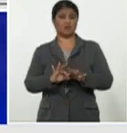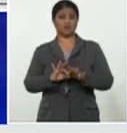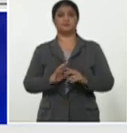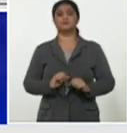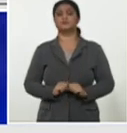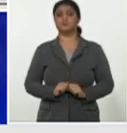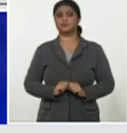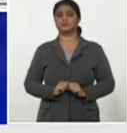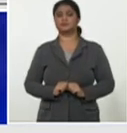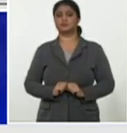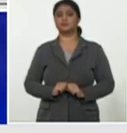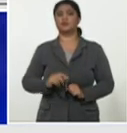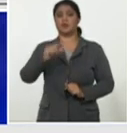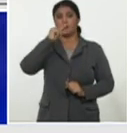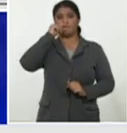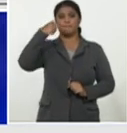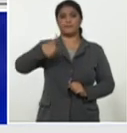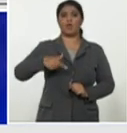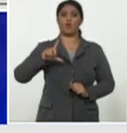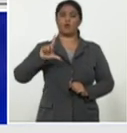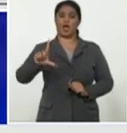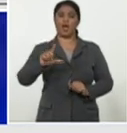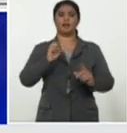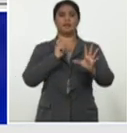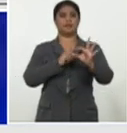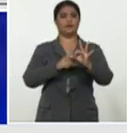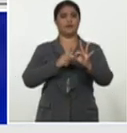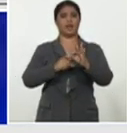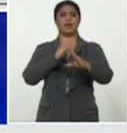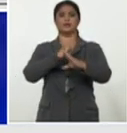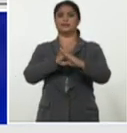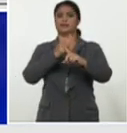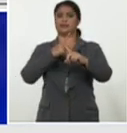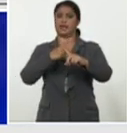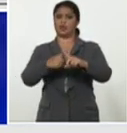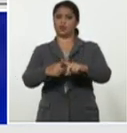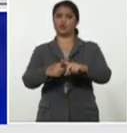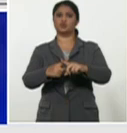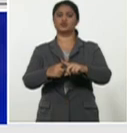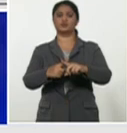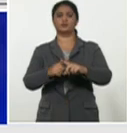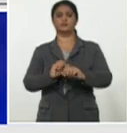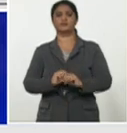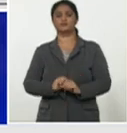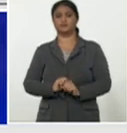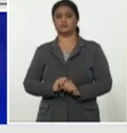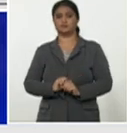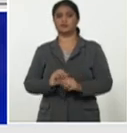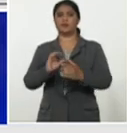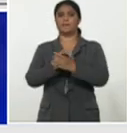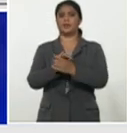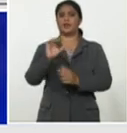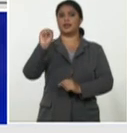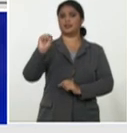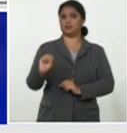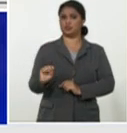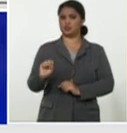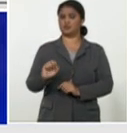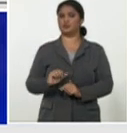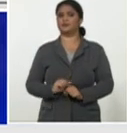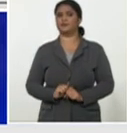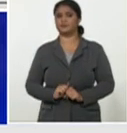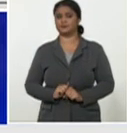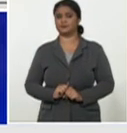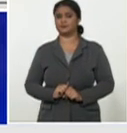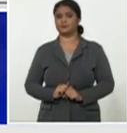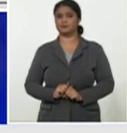Quibicán, Santa Cruz del Norte, Batabanó y Melena del Sur. Y Matanza, que